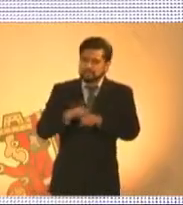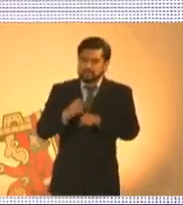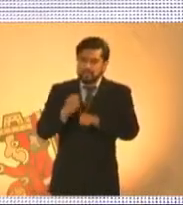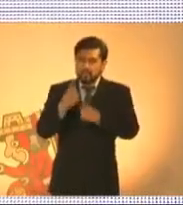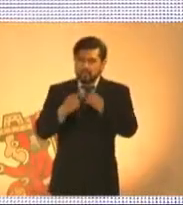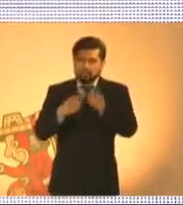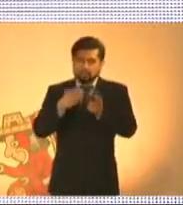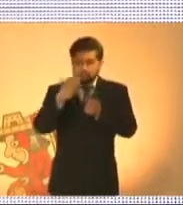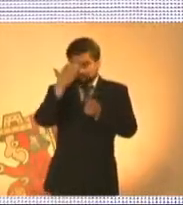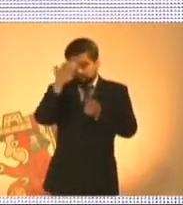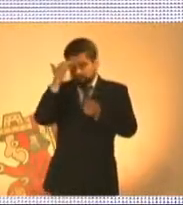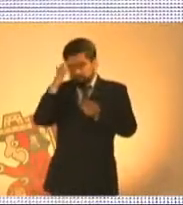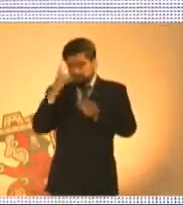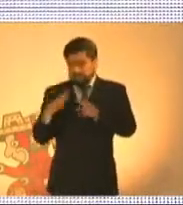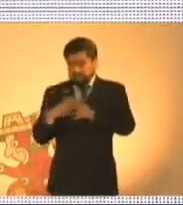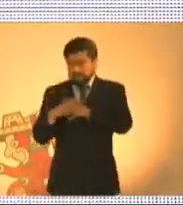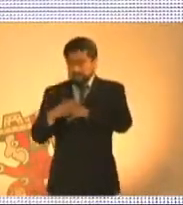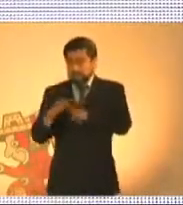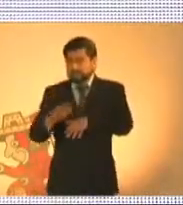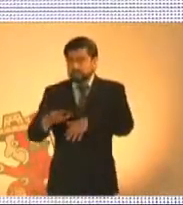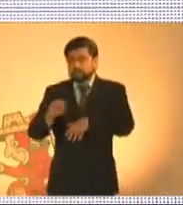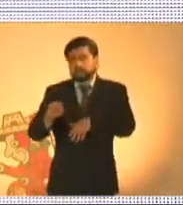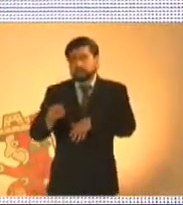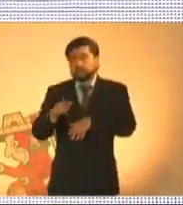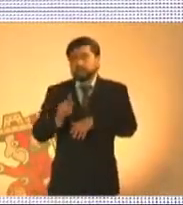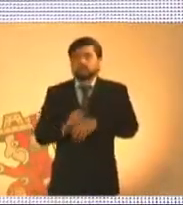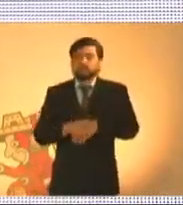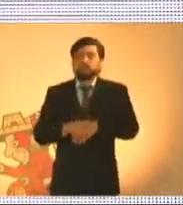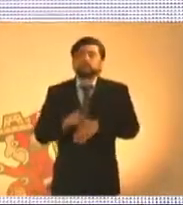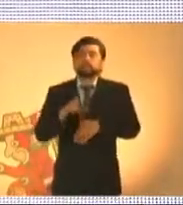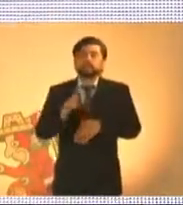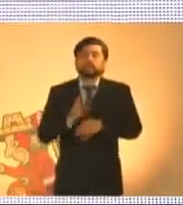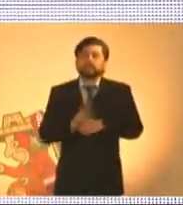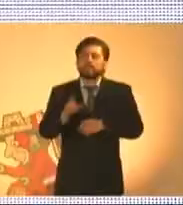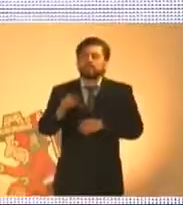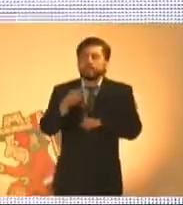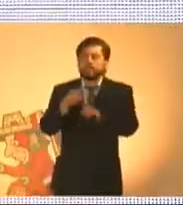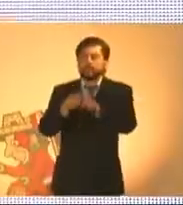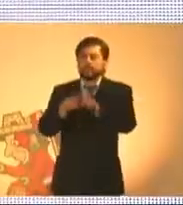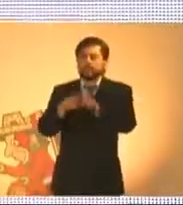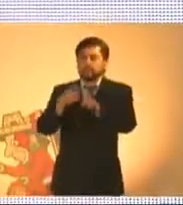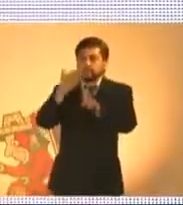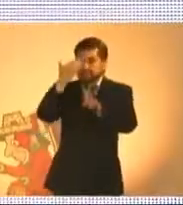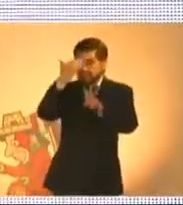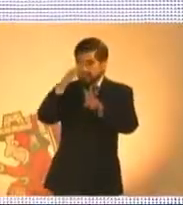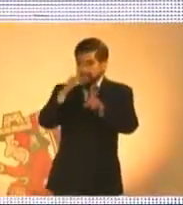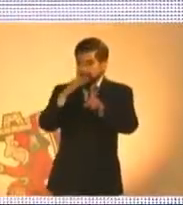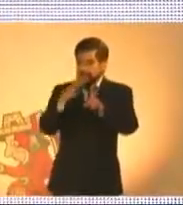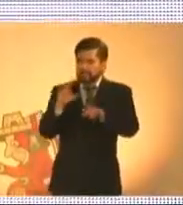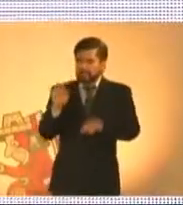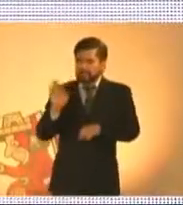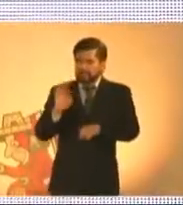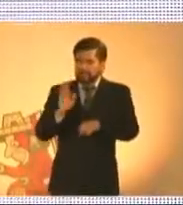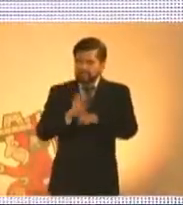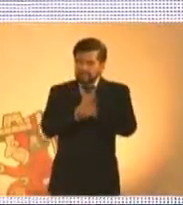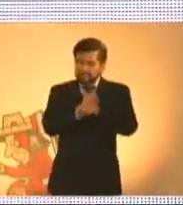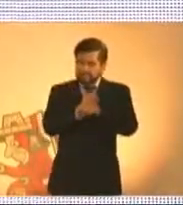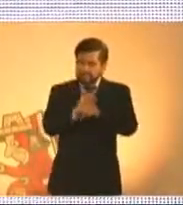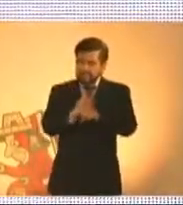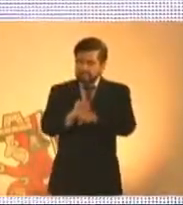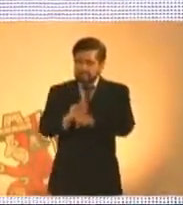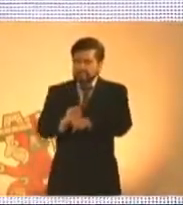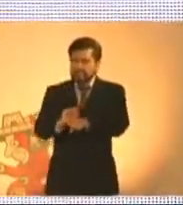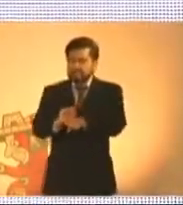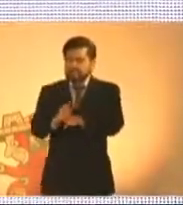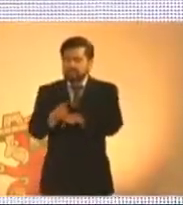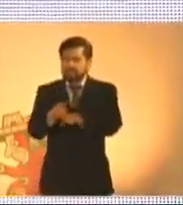aquella batalla llega la repercusión que tuvo o después que tenga por lo menos que tenga un ligero barniz creo que me entienden cuando les digo